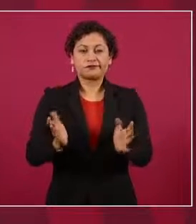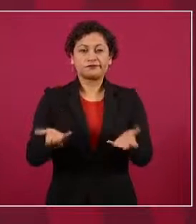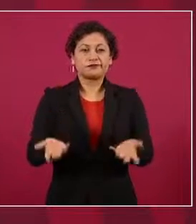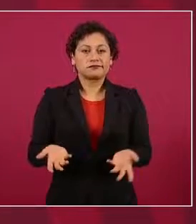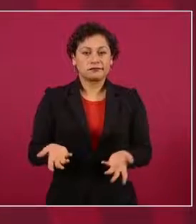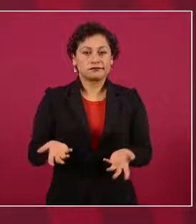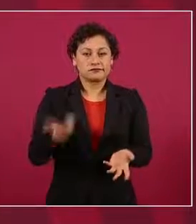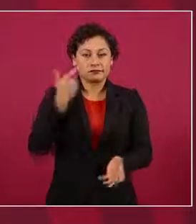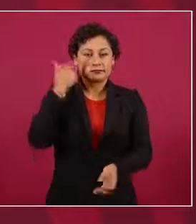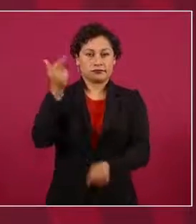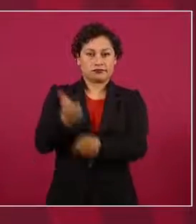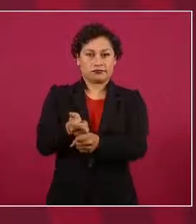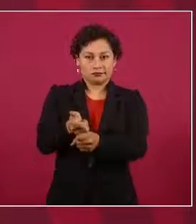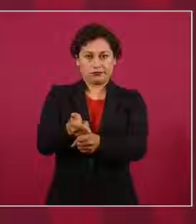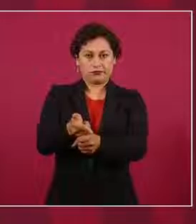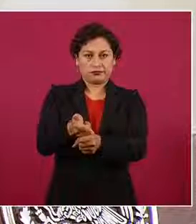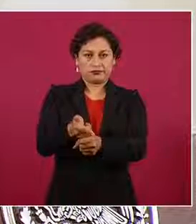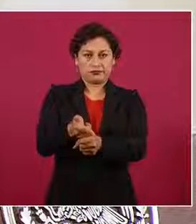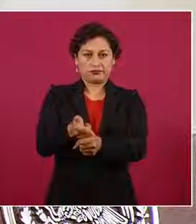se detectó